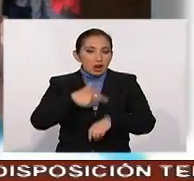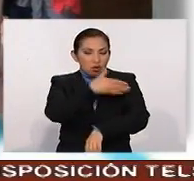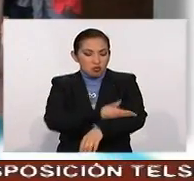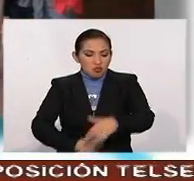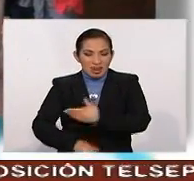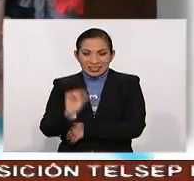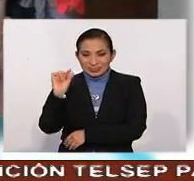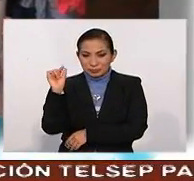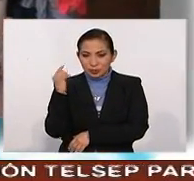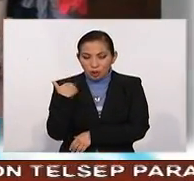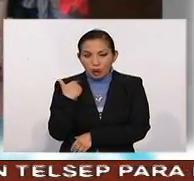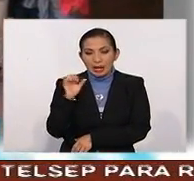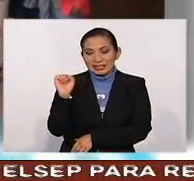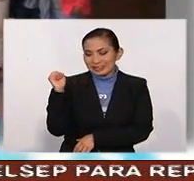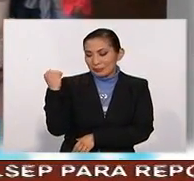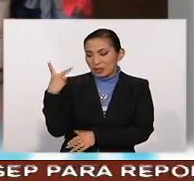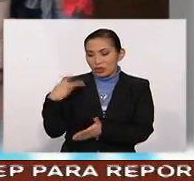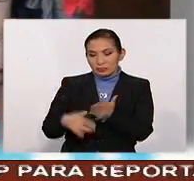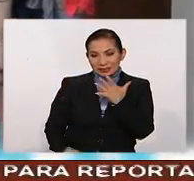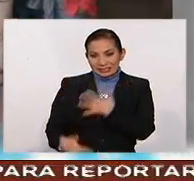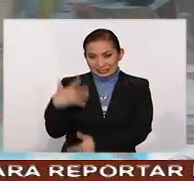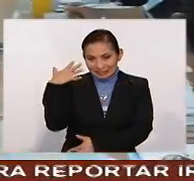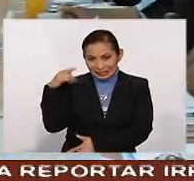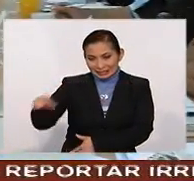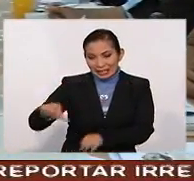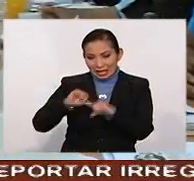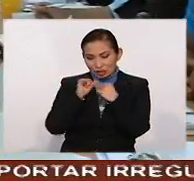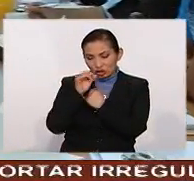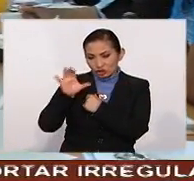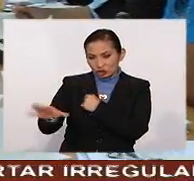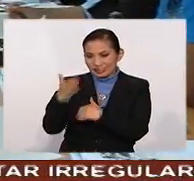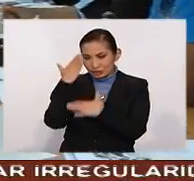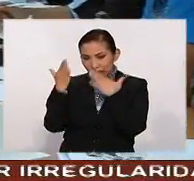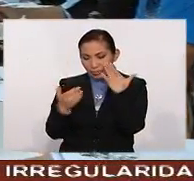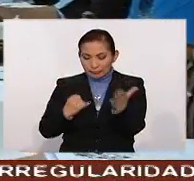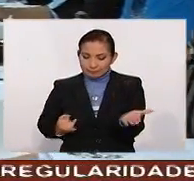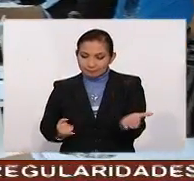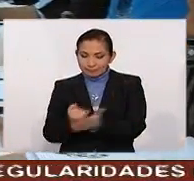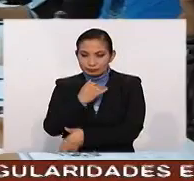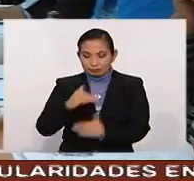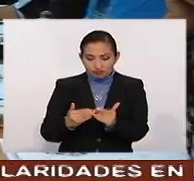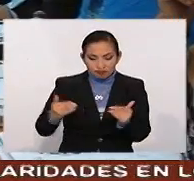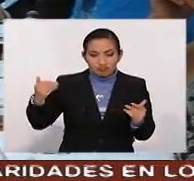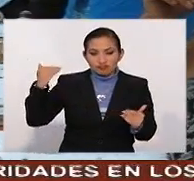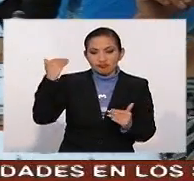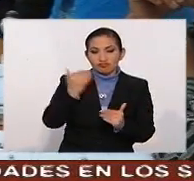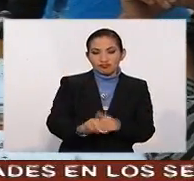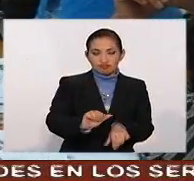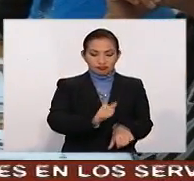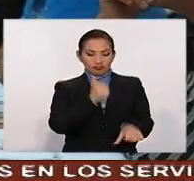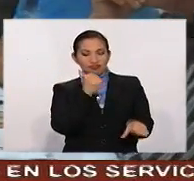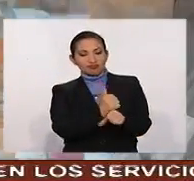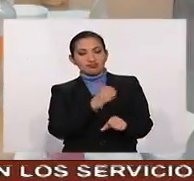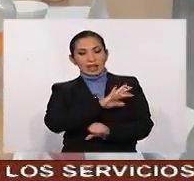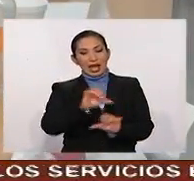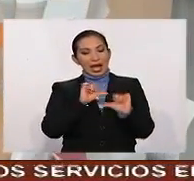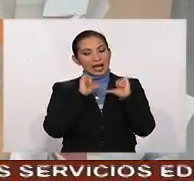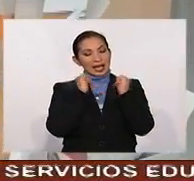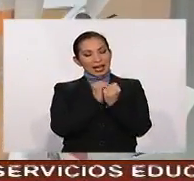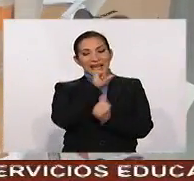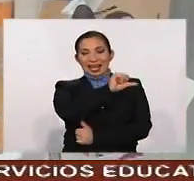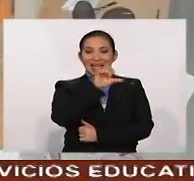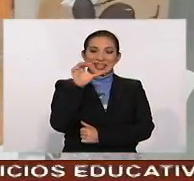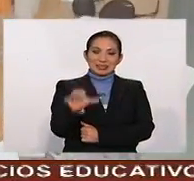amputaciones recientes, en septiembre de 2015, la organización estudiantil decidió dar el siguiente paso y constituirse como asociación